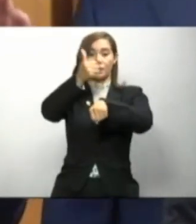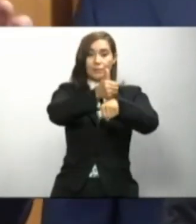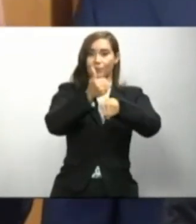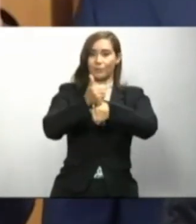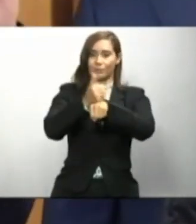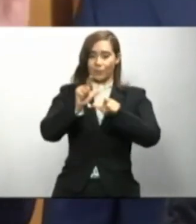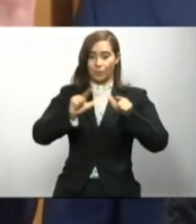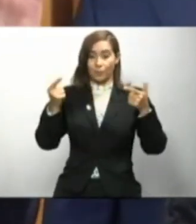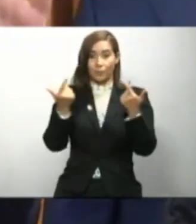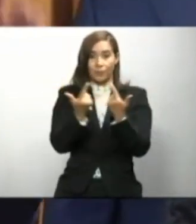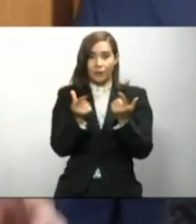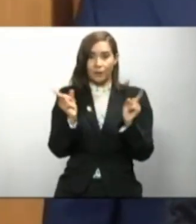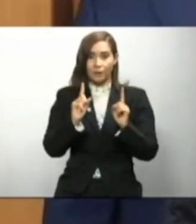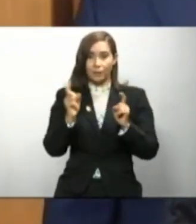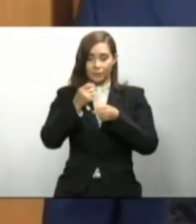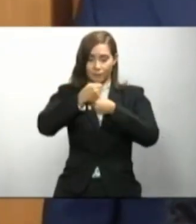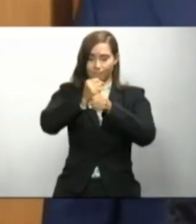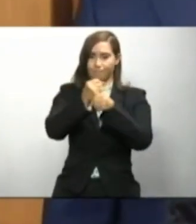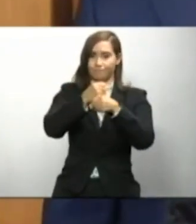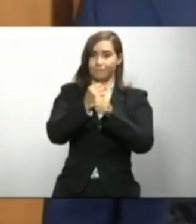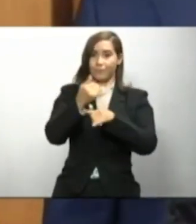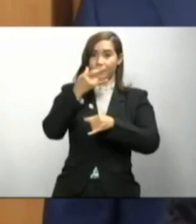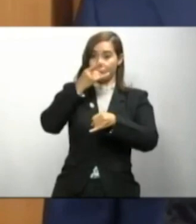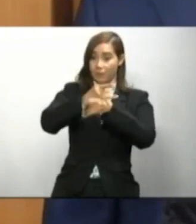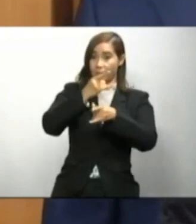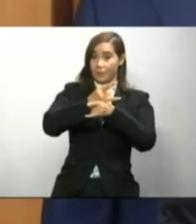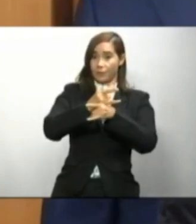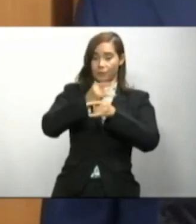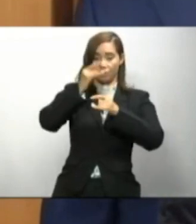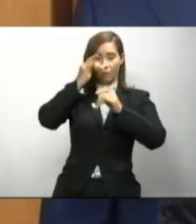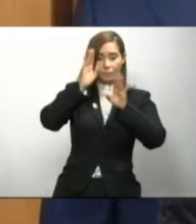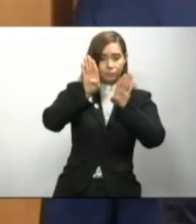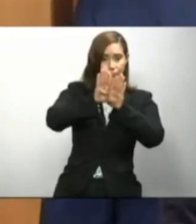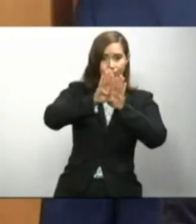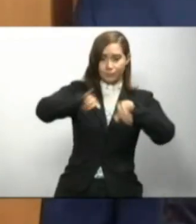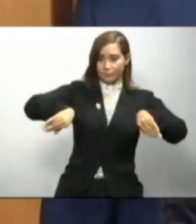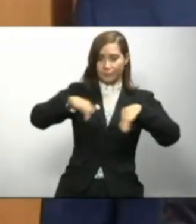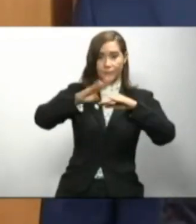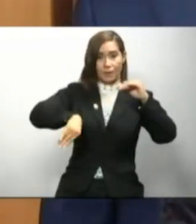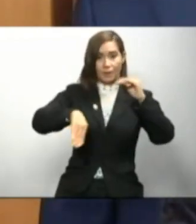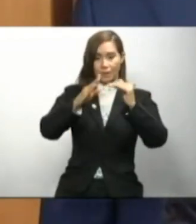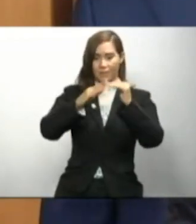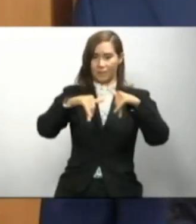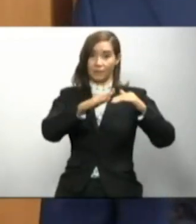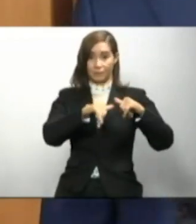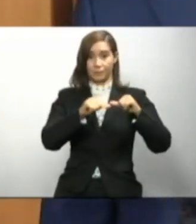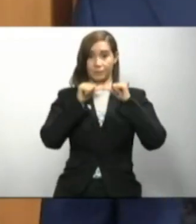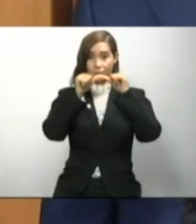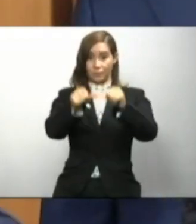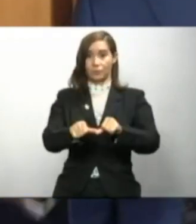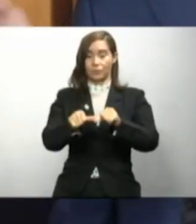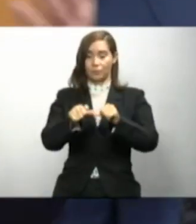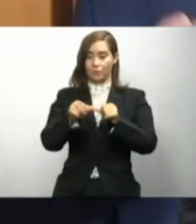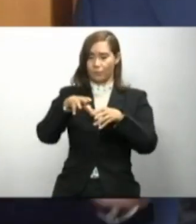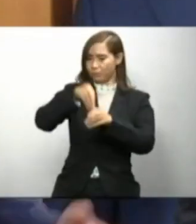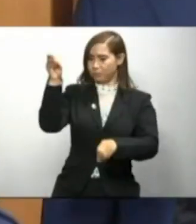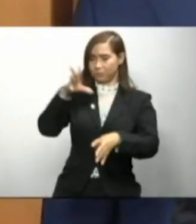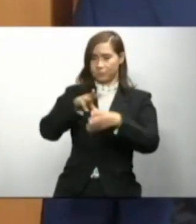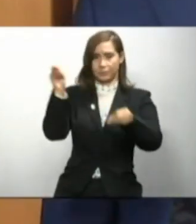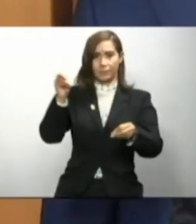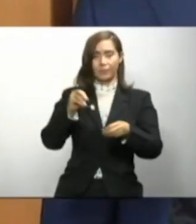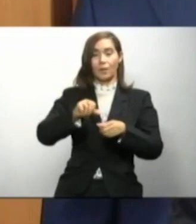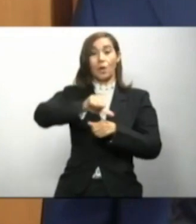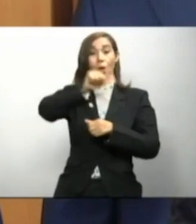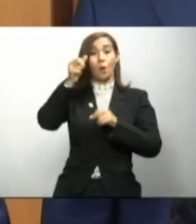que tenían años se le han dado golpes sin precedentes y seguiremos en ese sentido y sobre los otros temas políticos